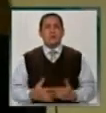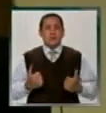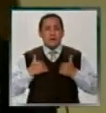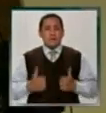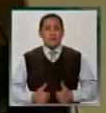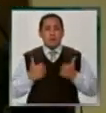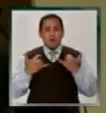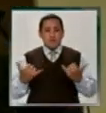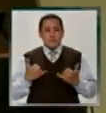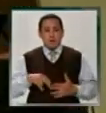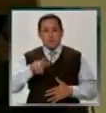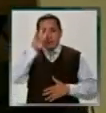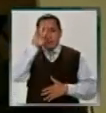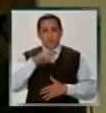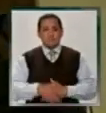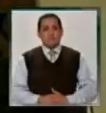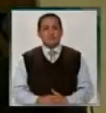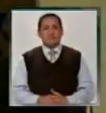hoy día el país.